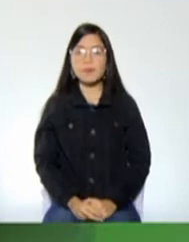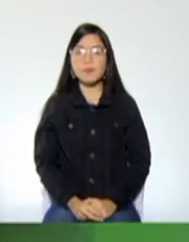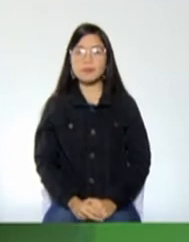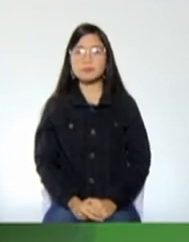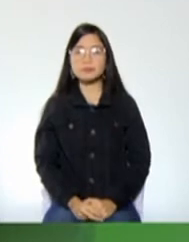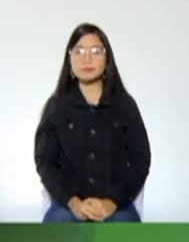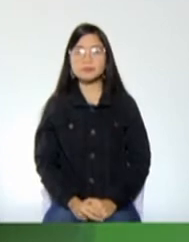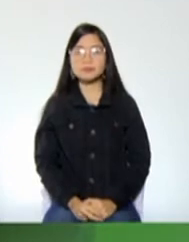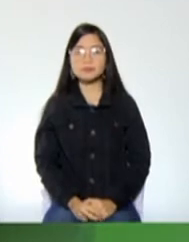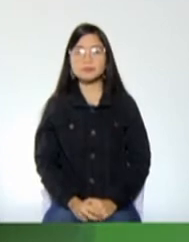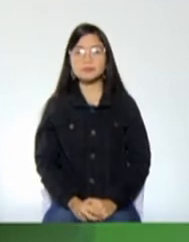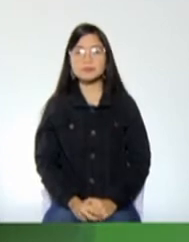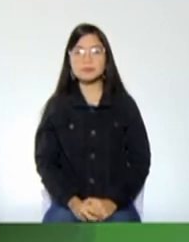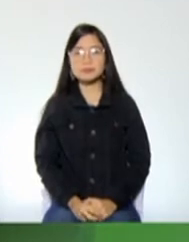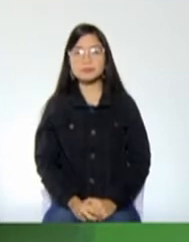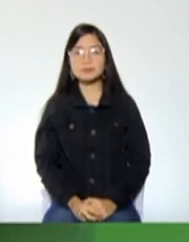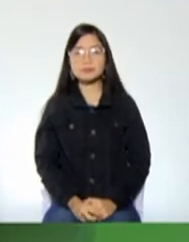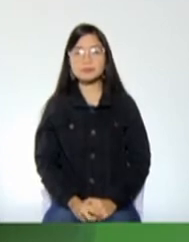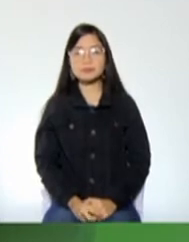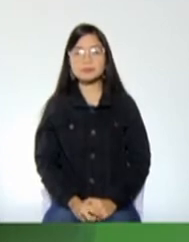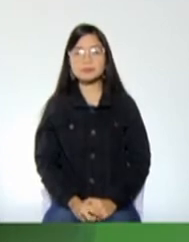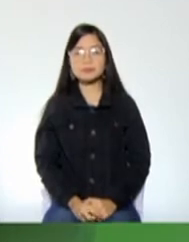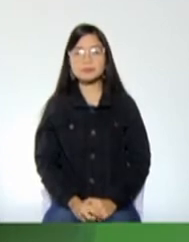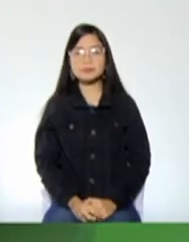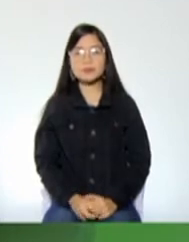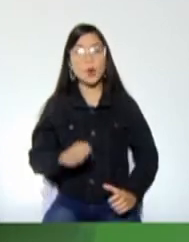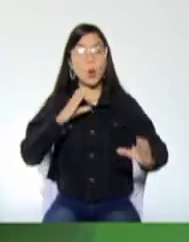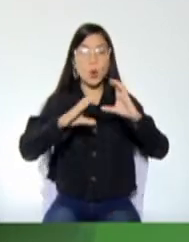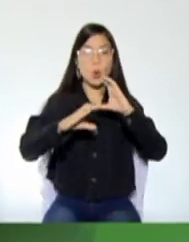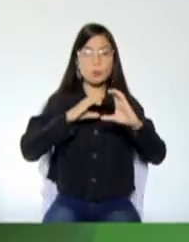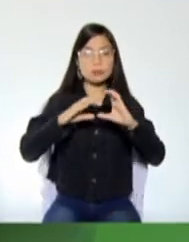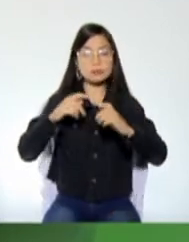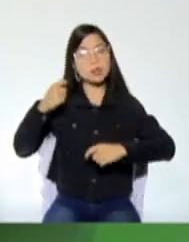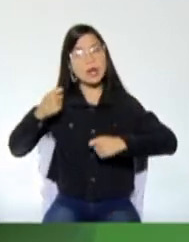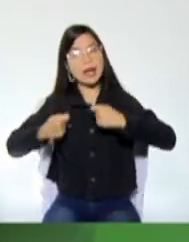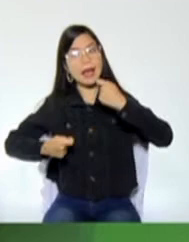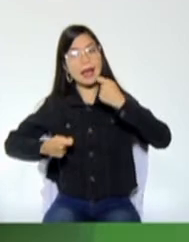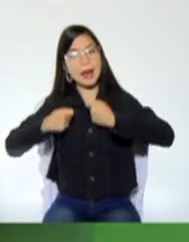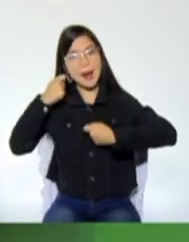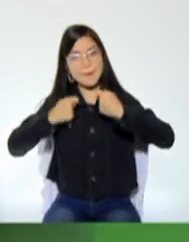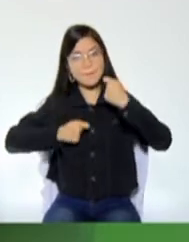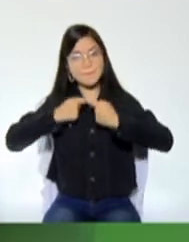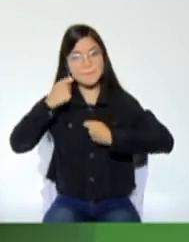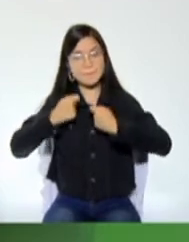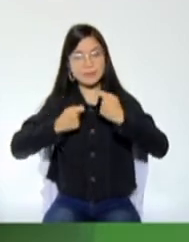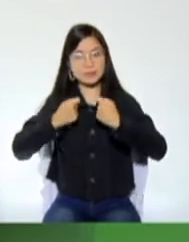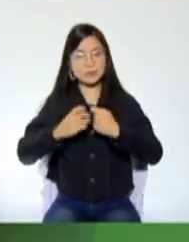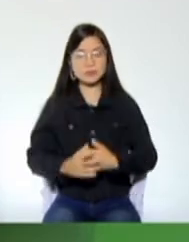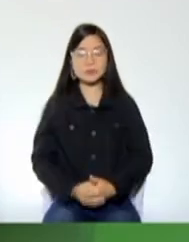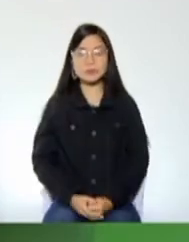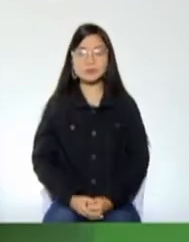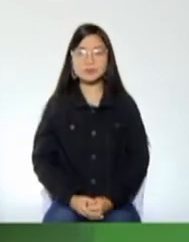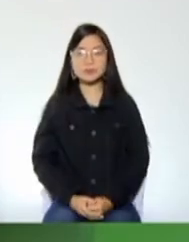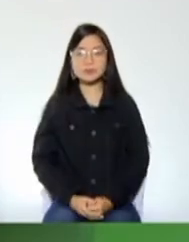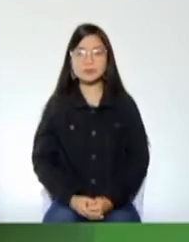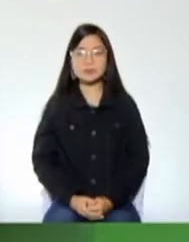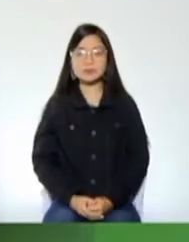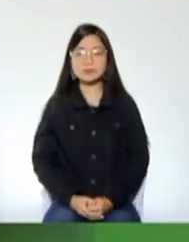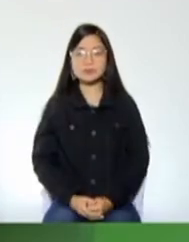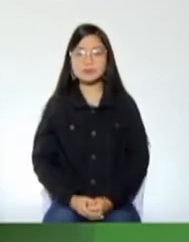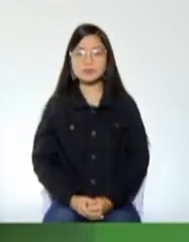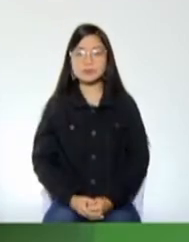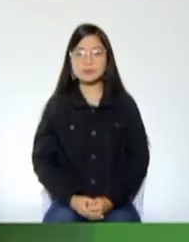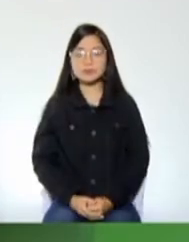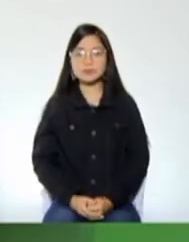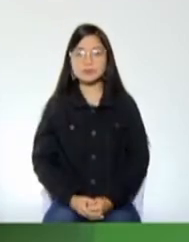de mencionar, siempre lo recuerdan, comunicación y expresión. ¿Cuál es la característica del grupo? Según sea el caso,